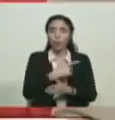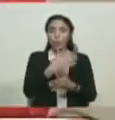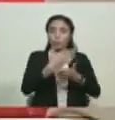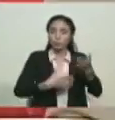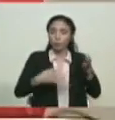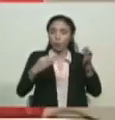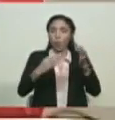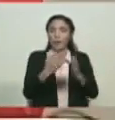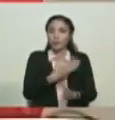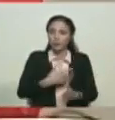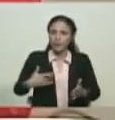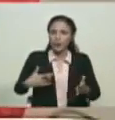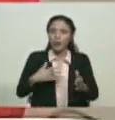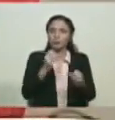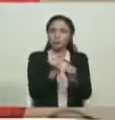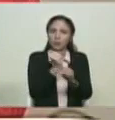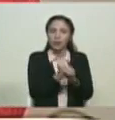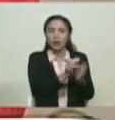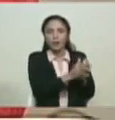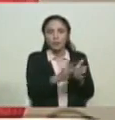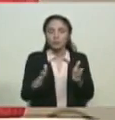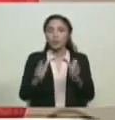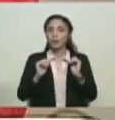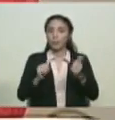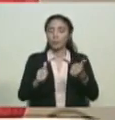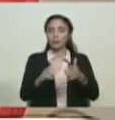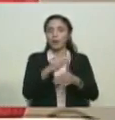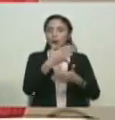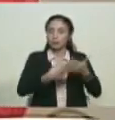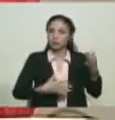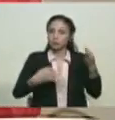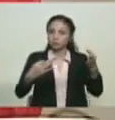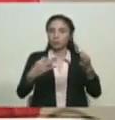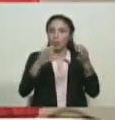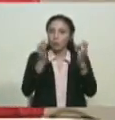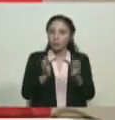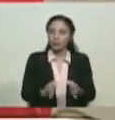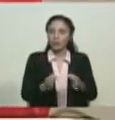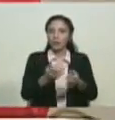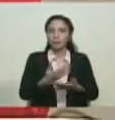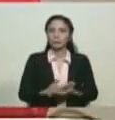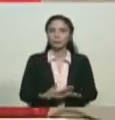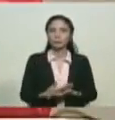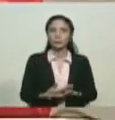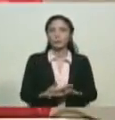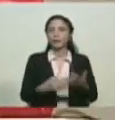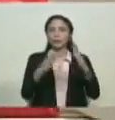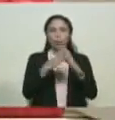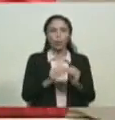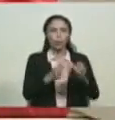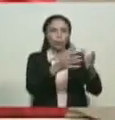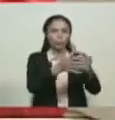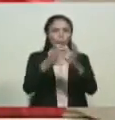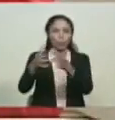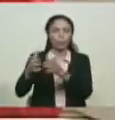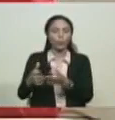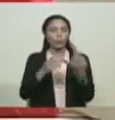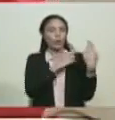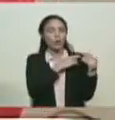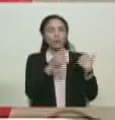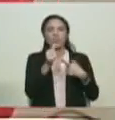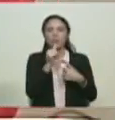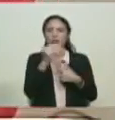golpe para así ponerlos en un documento para la selección de todos los delegados y las delegadas al congreso